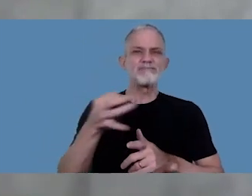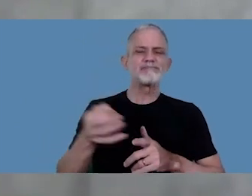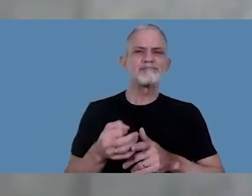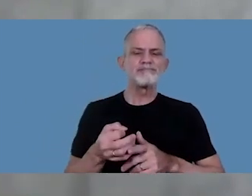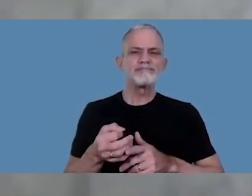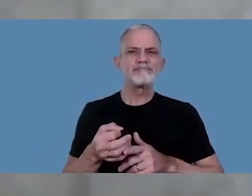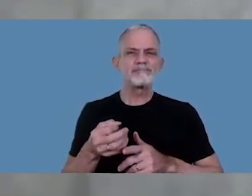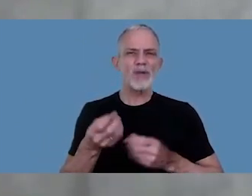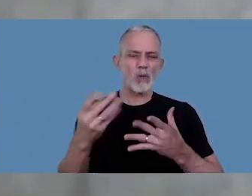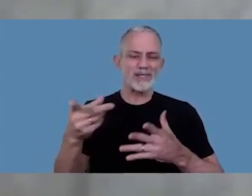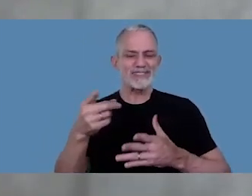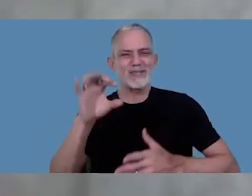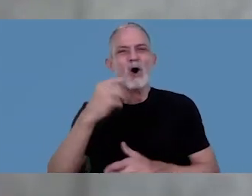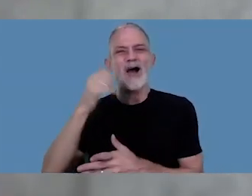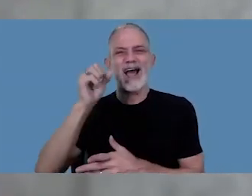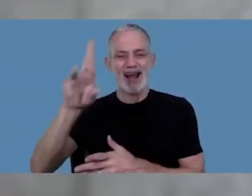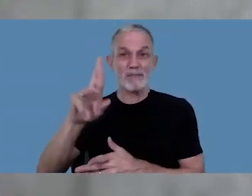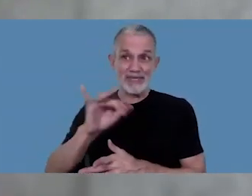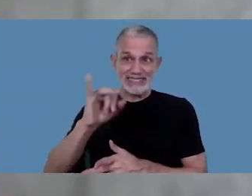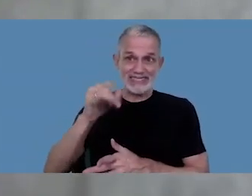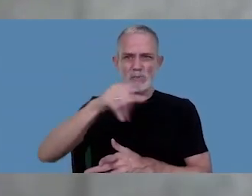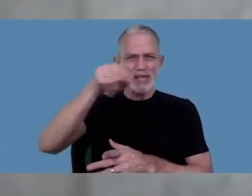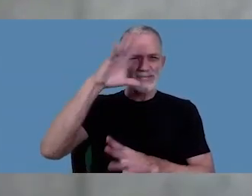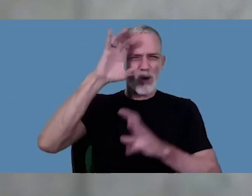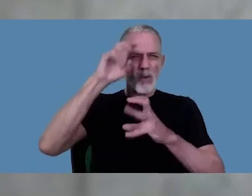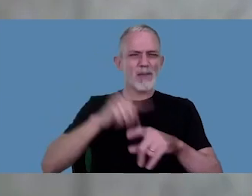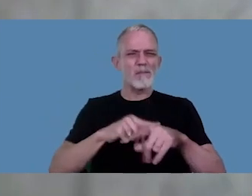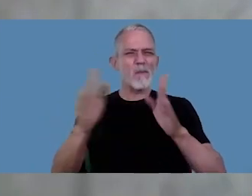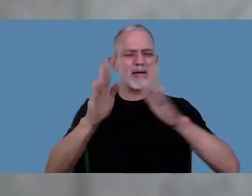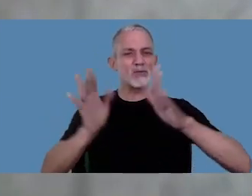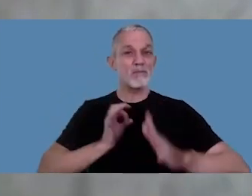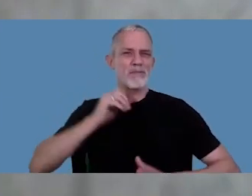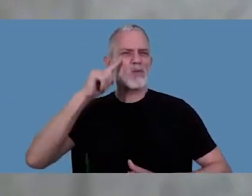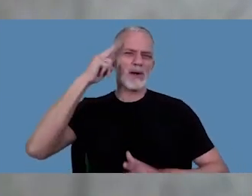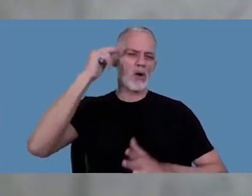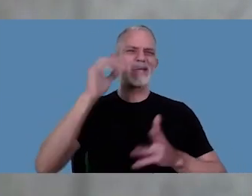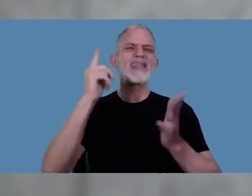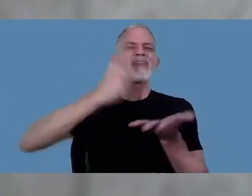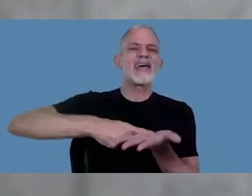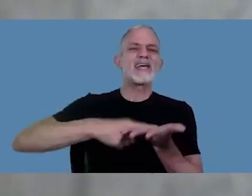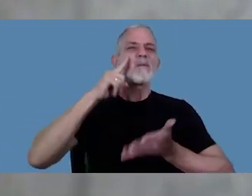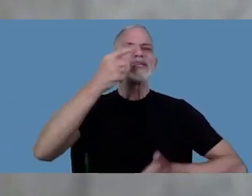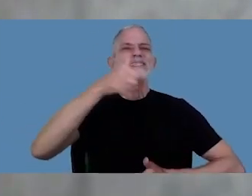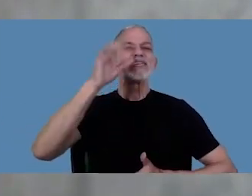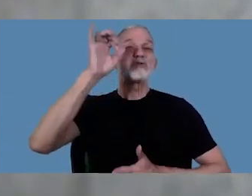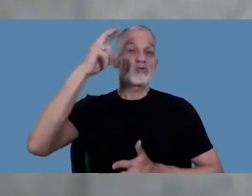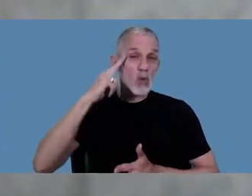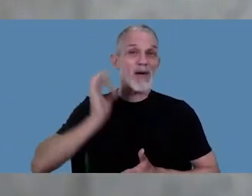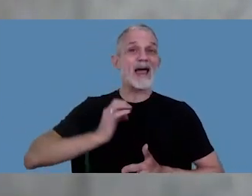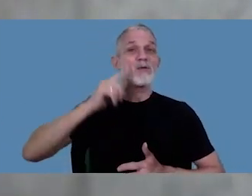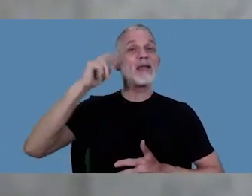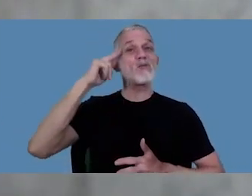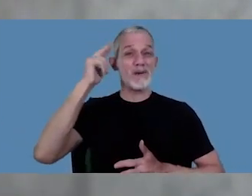andas, Oscar? Es así. Si ustedes recuerden en su momento, el decreto 2609-93, que era el régimen de reducción